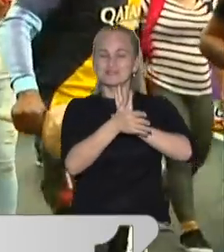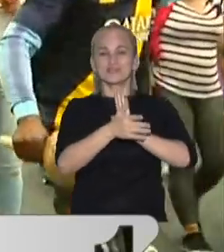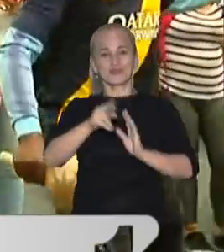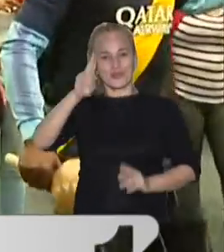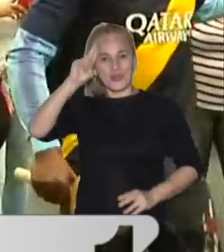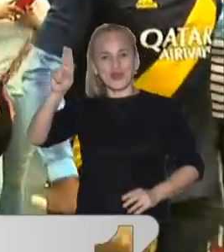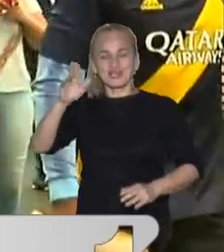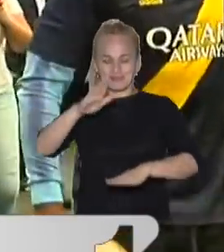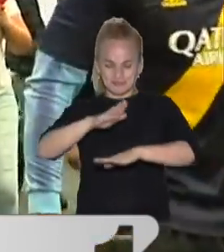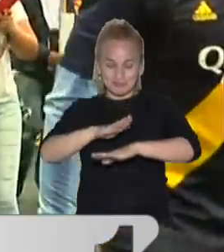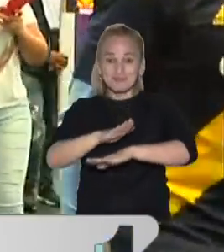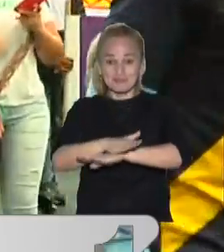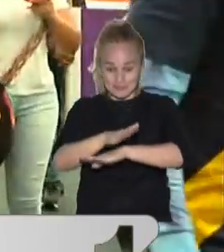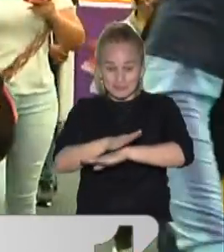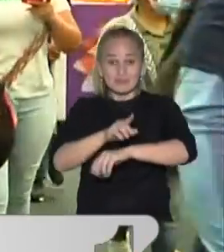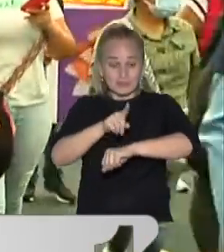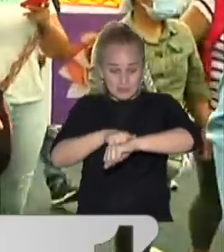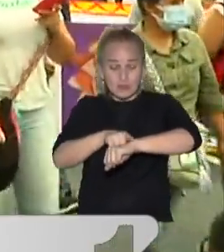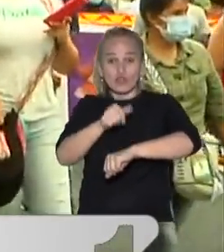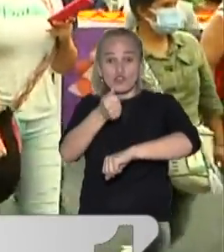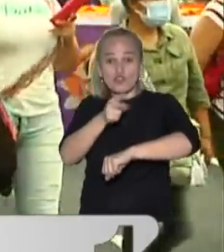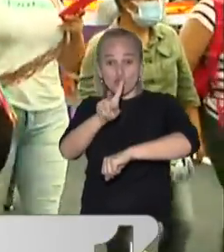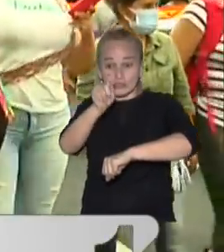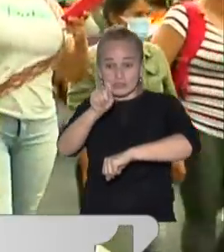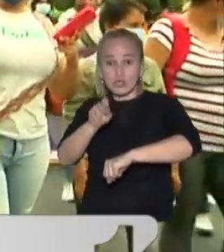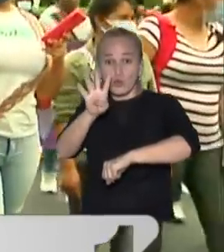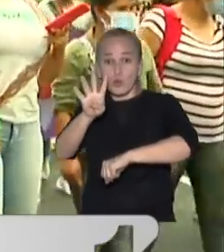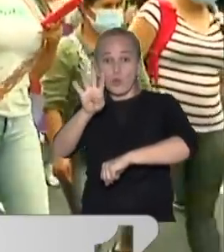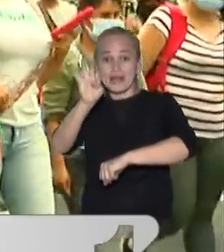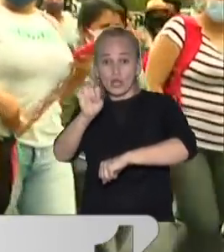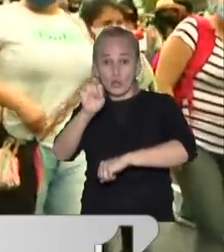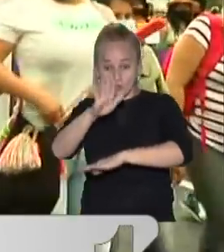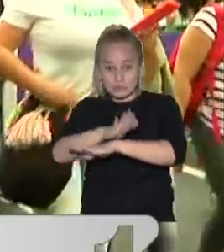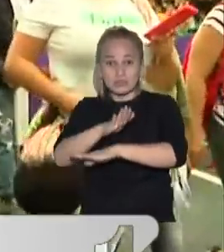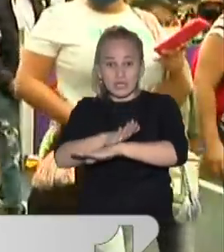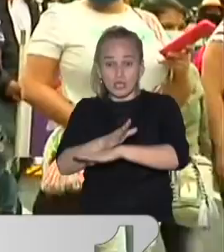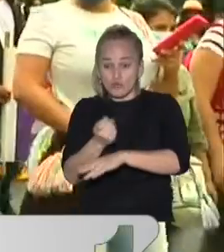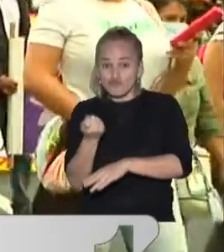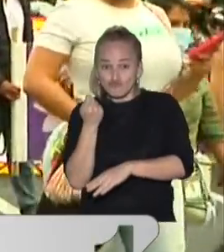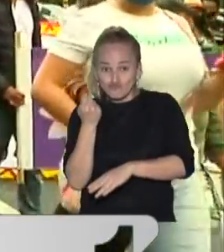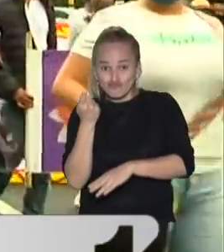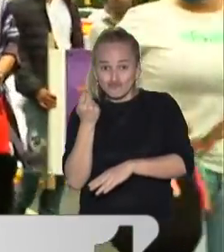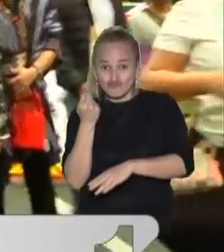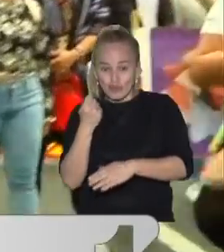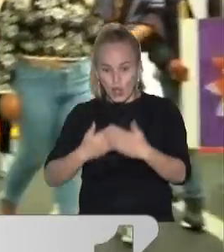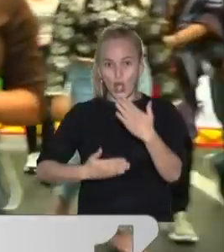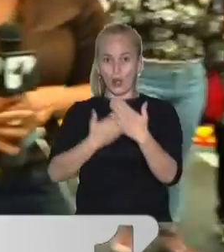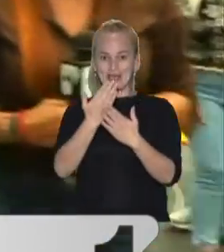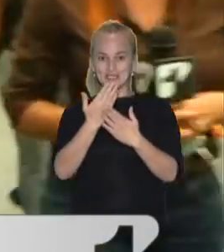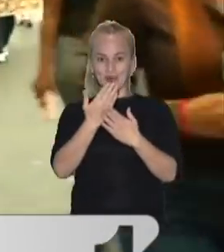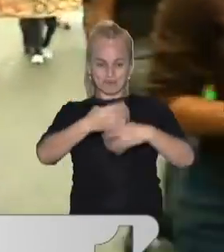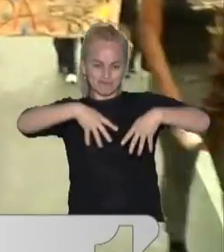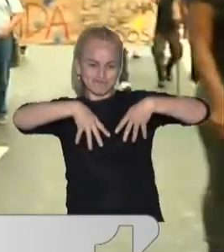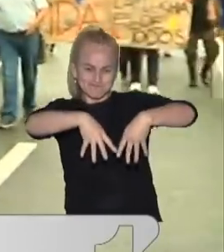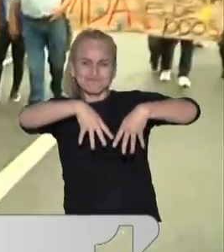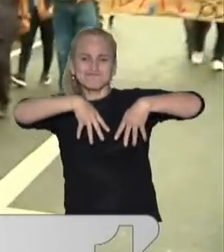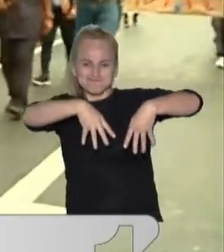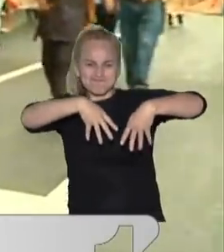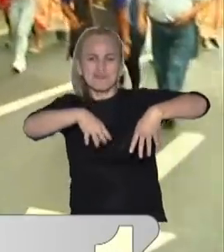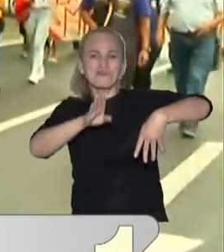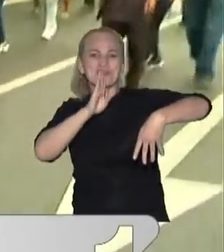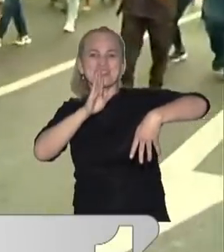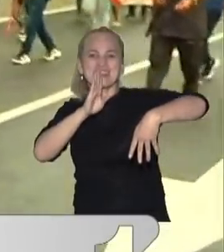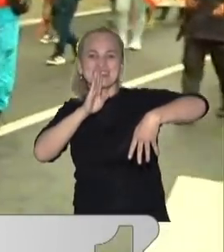Hola, buenas tardes. 12 y 48 del mediodía. Hace pocos minutos salió esta movilización, la Minga